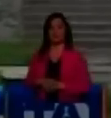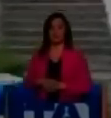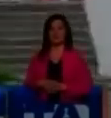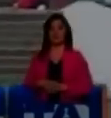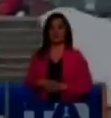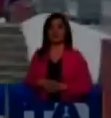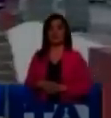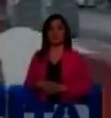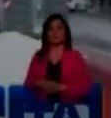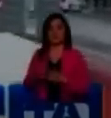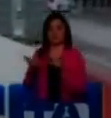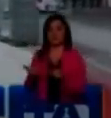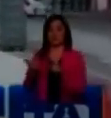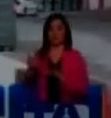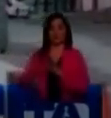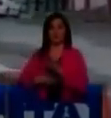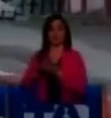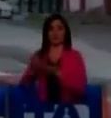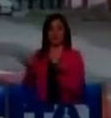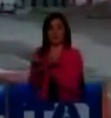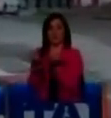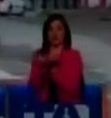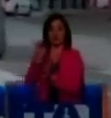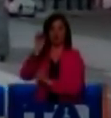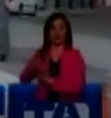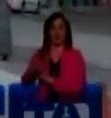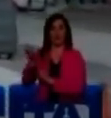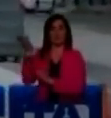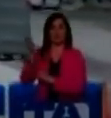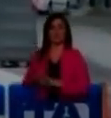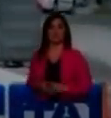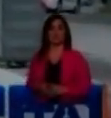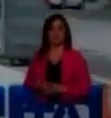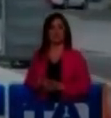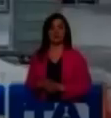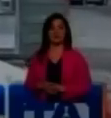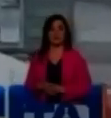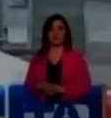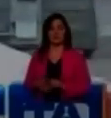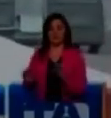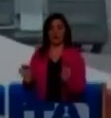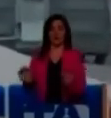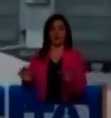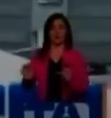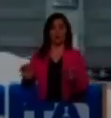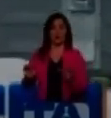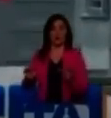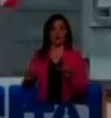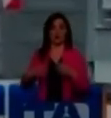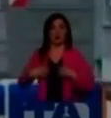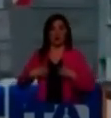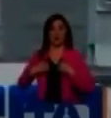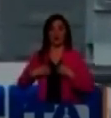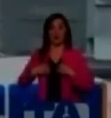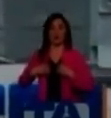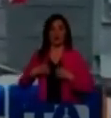ahora está chequeando todo lo que ya se botó en este contenedor de basura. Ahí está una radio, hay ropa. Lo que me